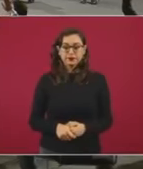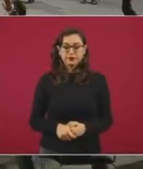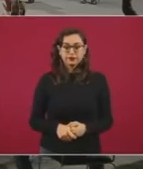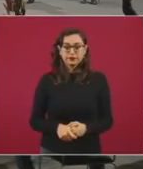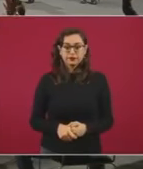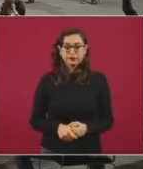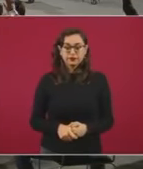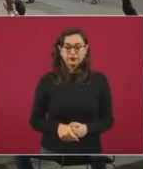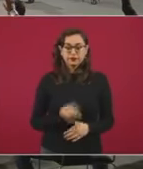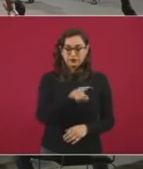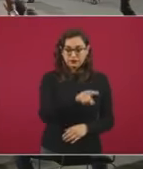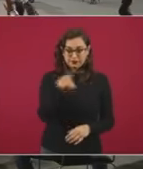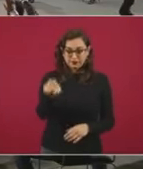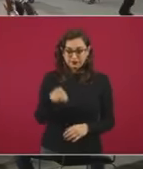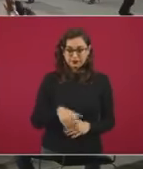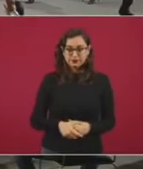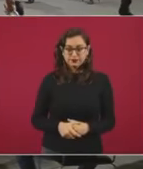Tú y luego tú.